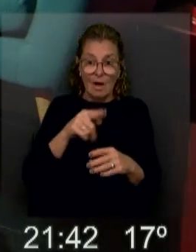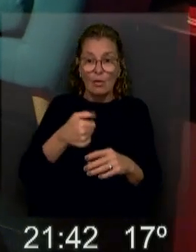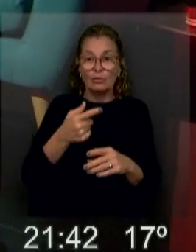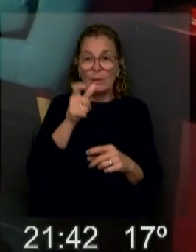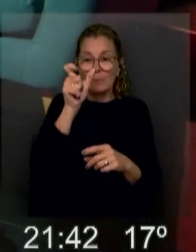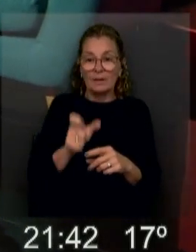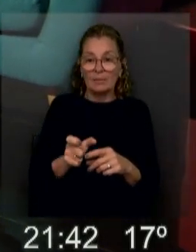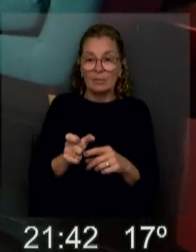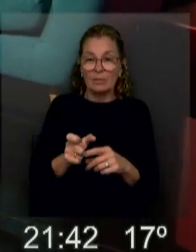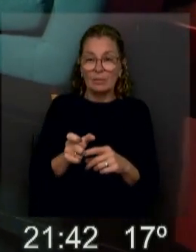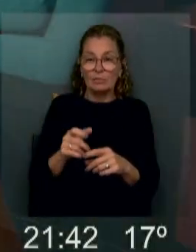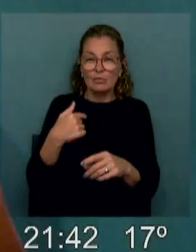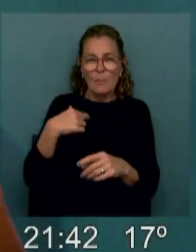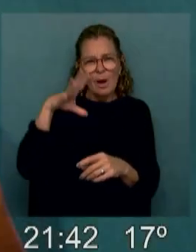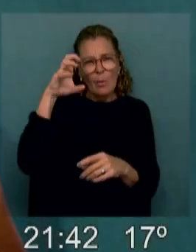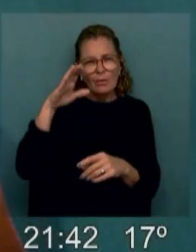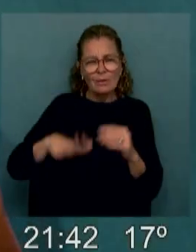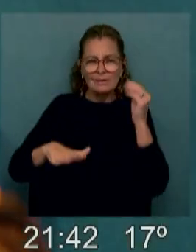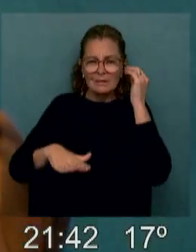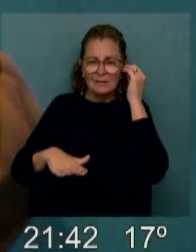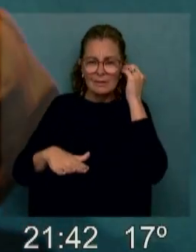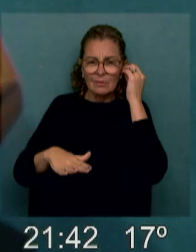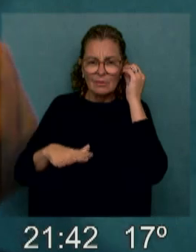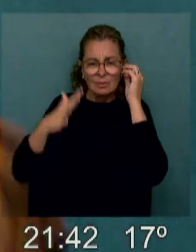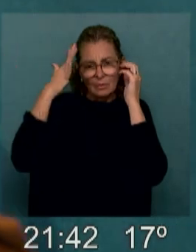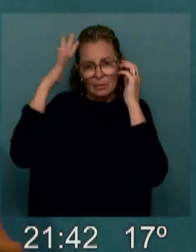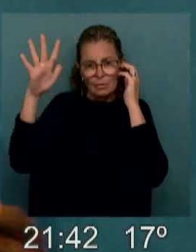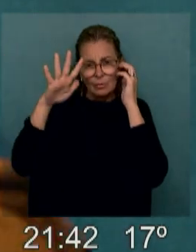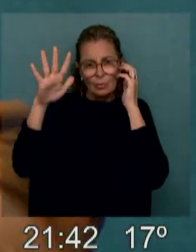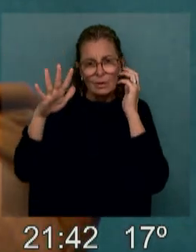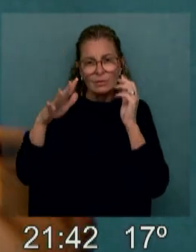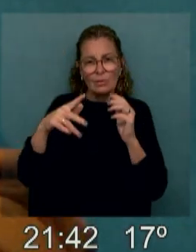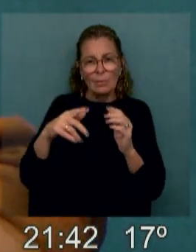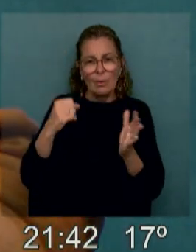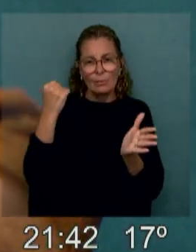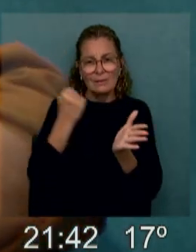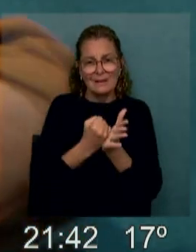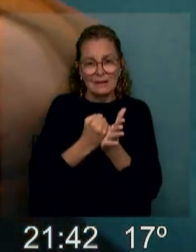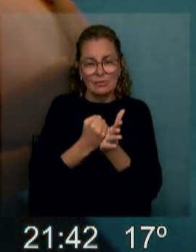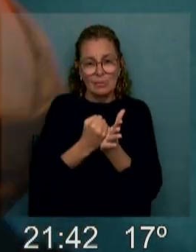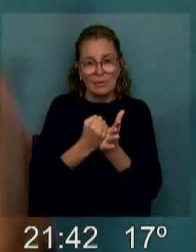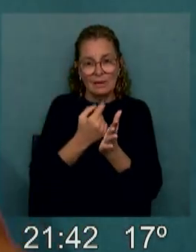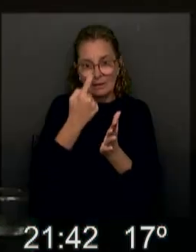acuerdo de chico arrancar y tipo, anda, el sueño es pegarla con un sello.